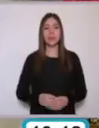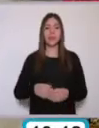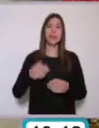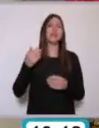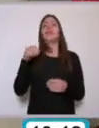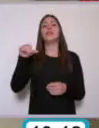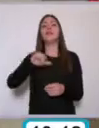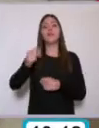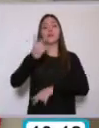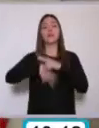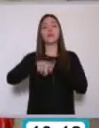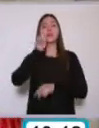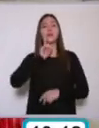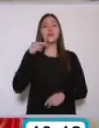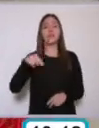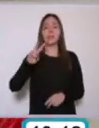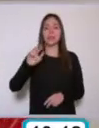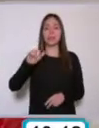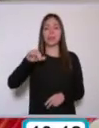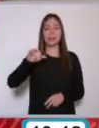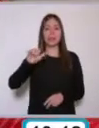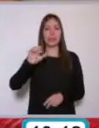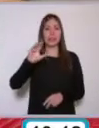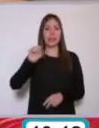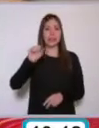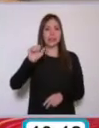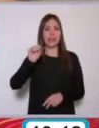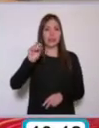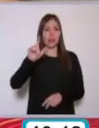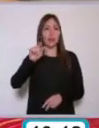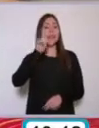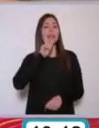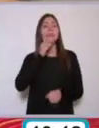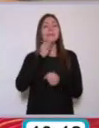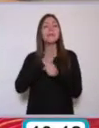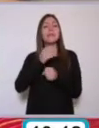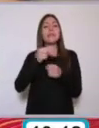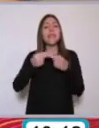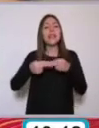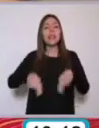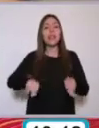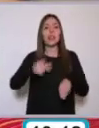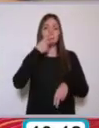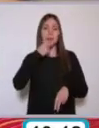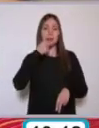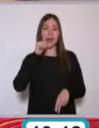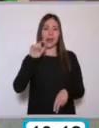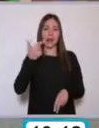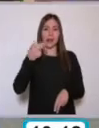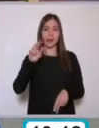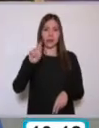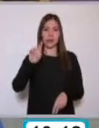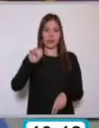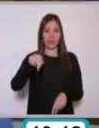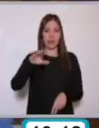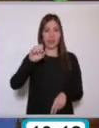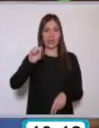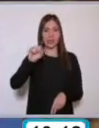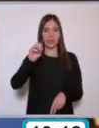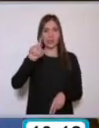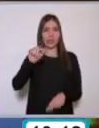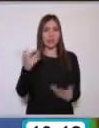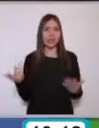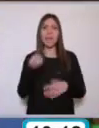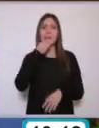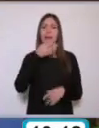Y aquí está con nosotros Vania Casasola, que es la bisnieta de Agustín Víctor Casasola. Imagínate qué increíble historia para tu familia, Vania.